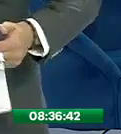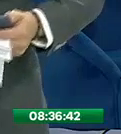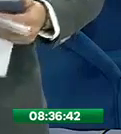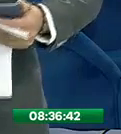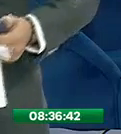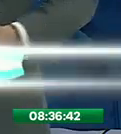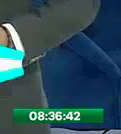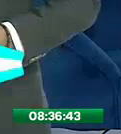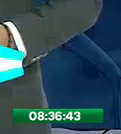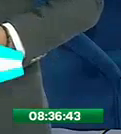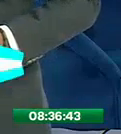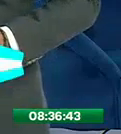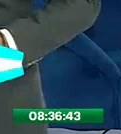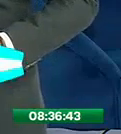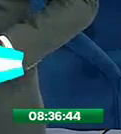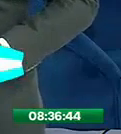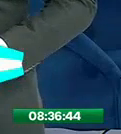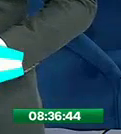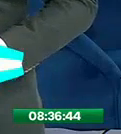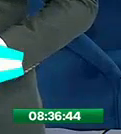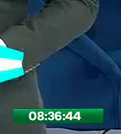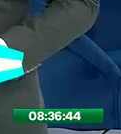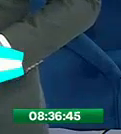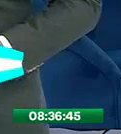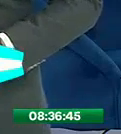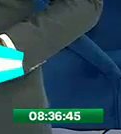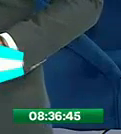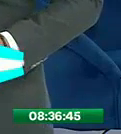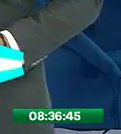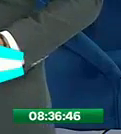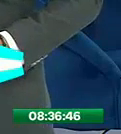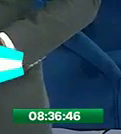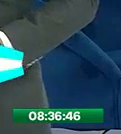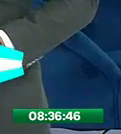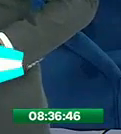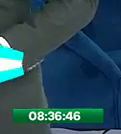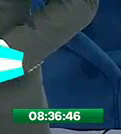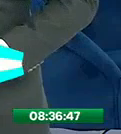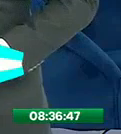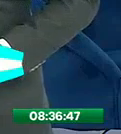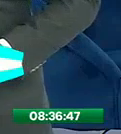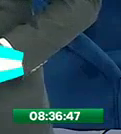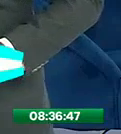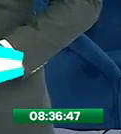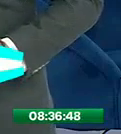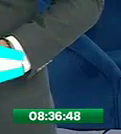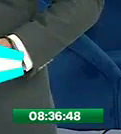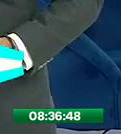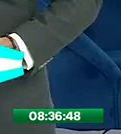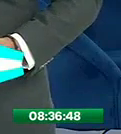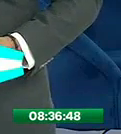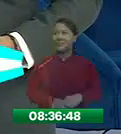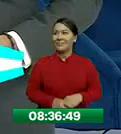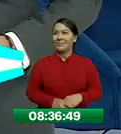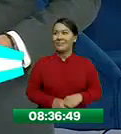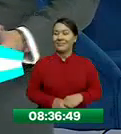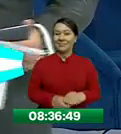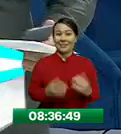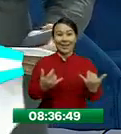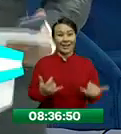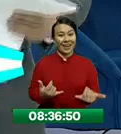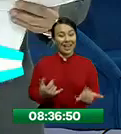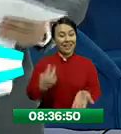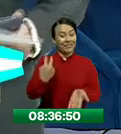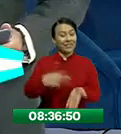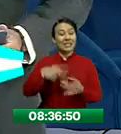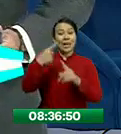muy pero muy feliz, y es que... Vale, que lo merece entonces por estas fiestas julianas. Y así se va a vivir durante todo el mes. Ya el productor ha dicho que